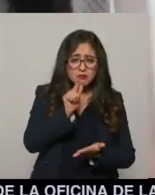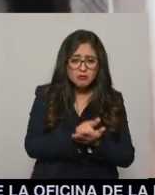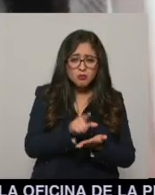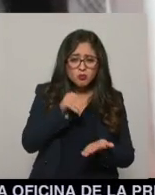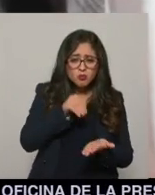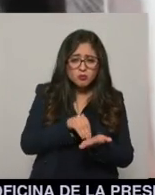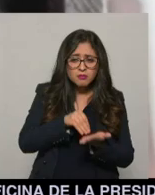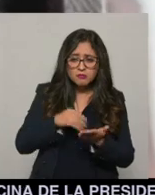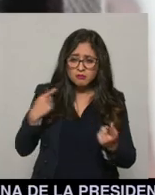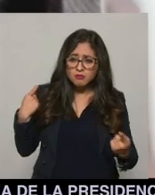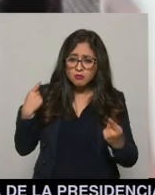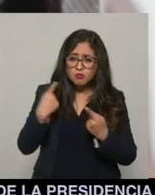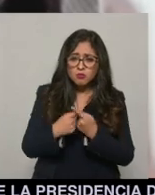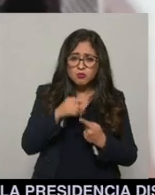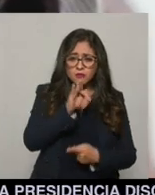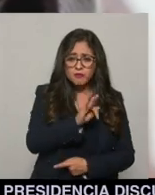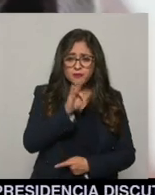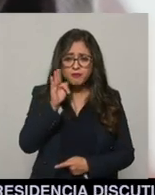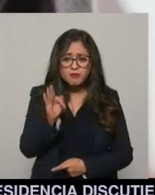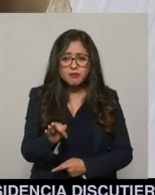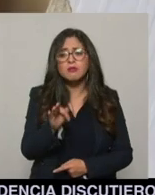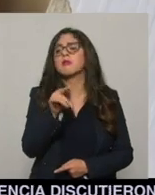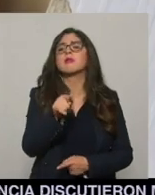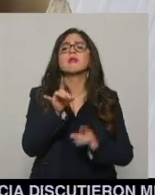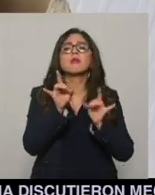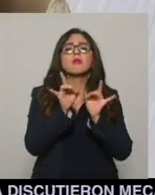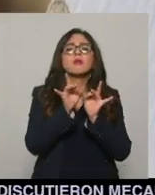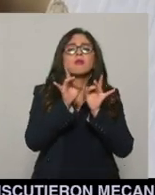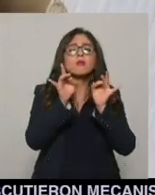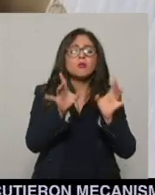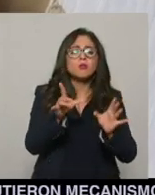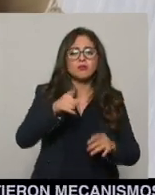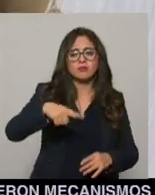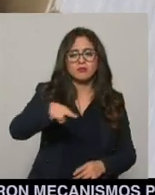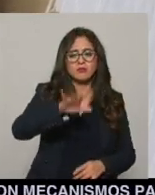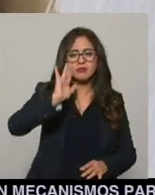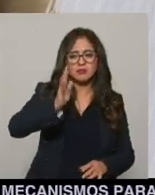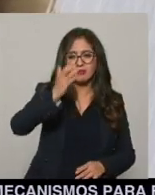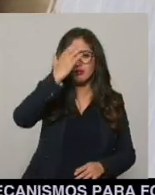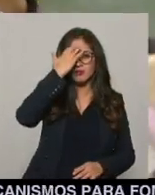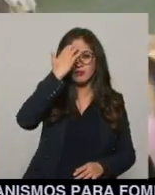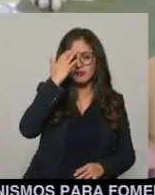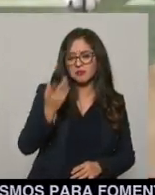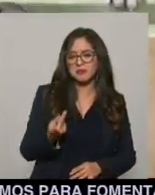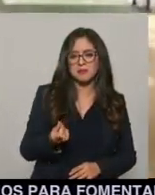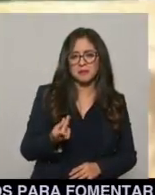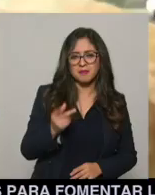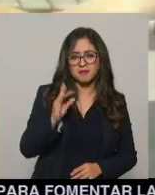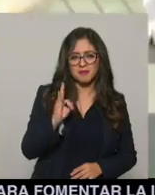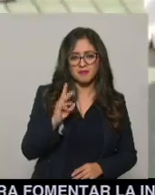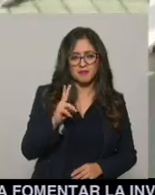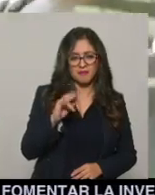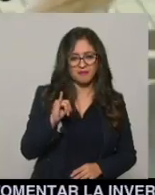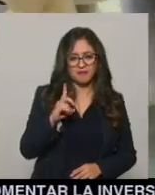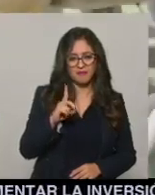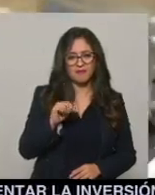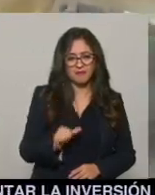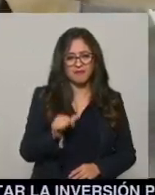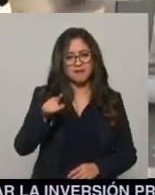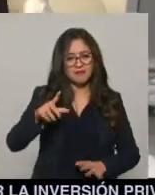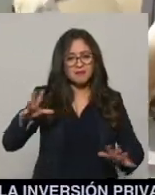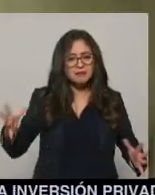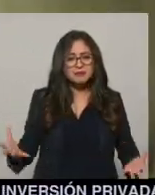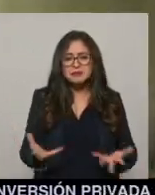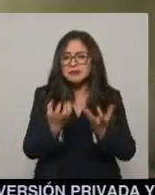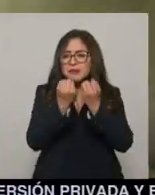al día de la fecha y si por alguna razón todos conocemos a la perrita Frida, todos conocemos a la rescatista, si